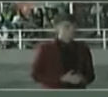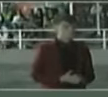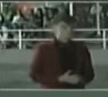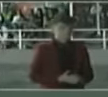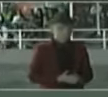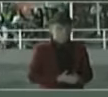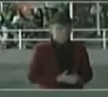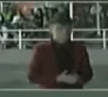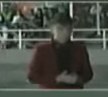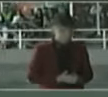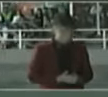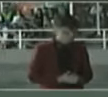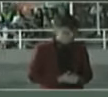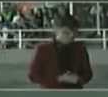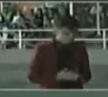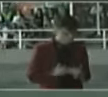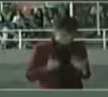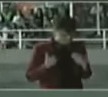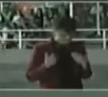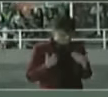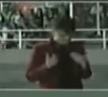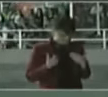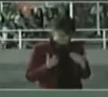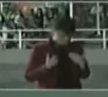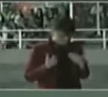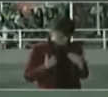Lo más cerca de la alegría es la tristeza.